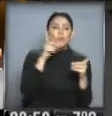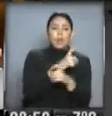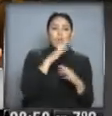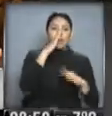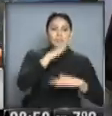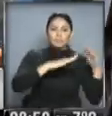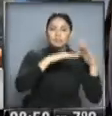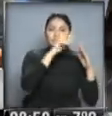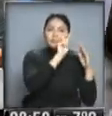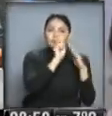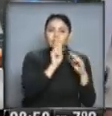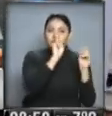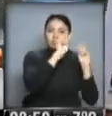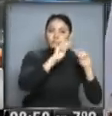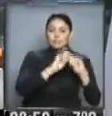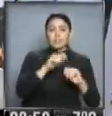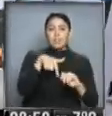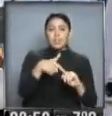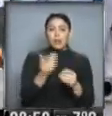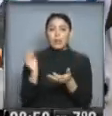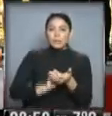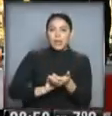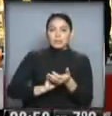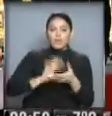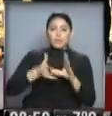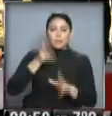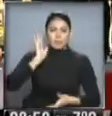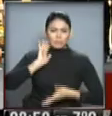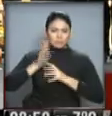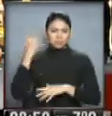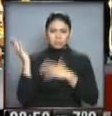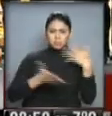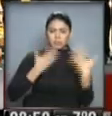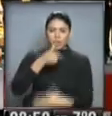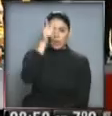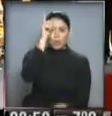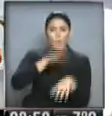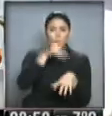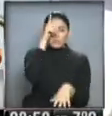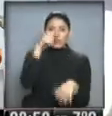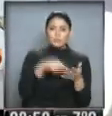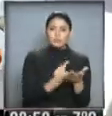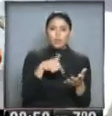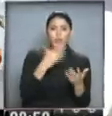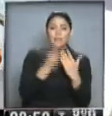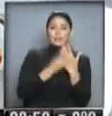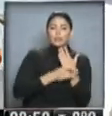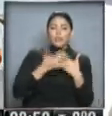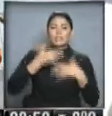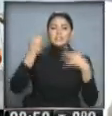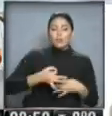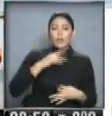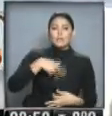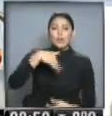de los hospitales y que se agrega esta brutal represión de la Metropolitana y que vemos que el ministro de Seguridad